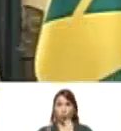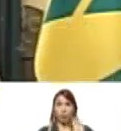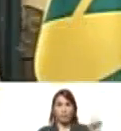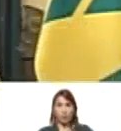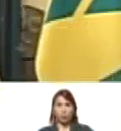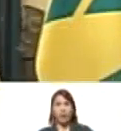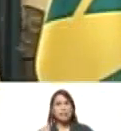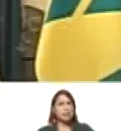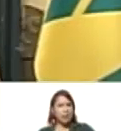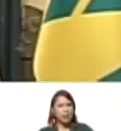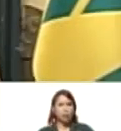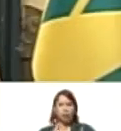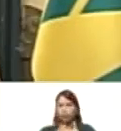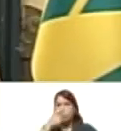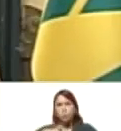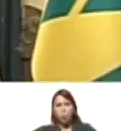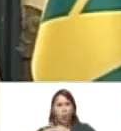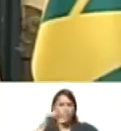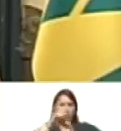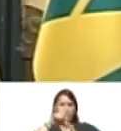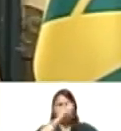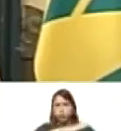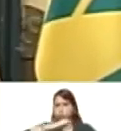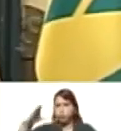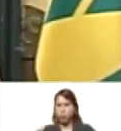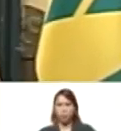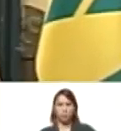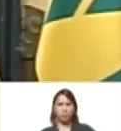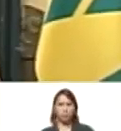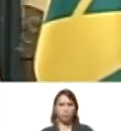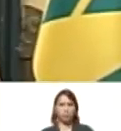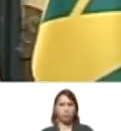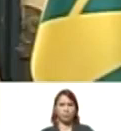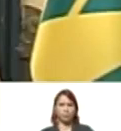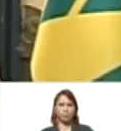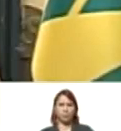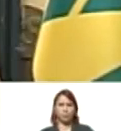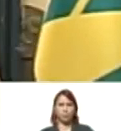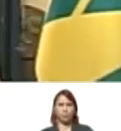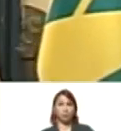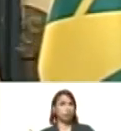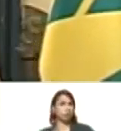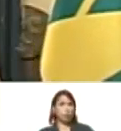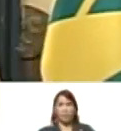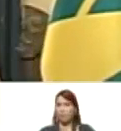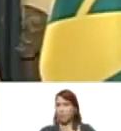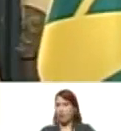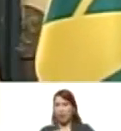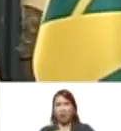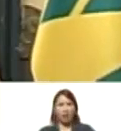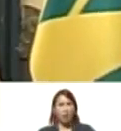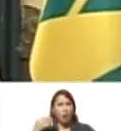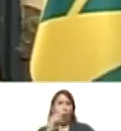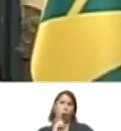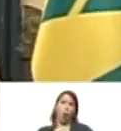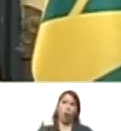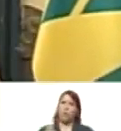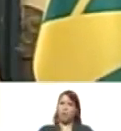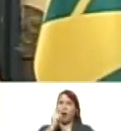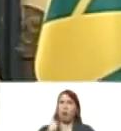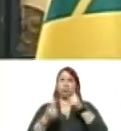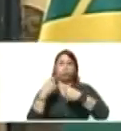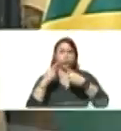se ha hecho contra los pueblos de América Latina y el Caribe. Que no vayan a creer otra cosa algunos